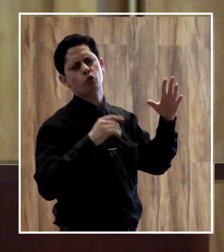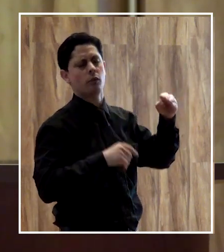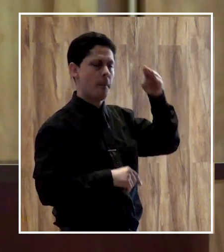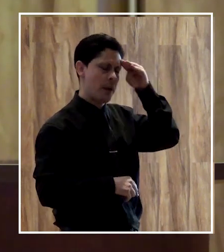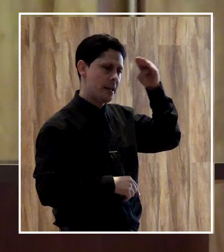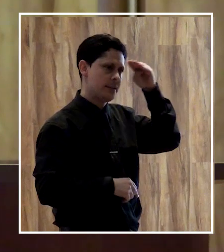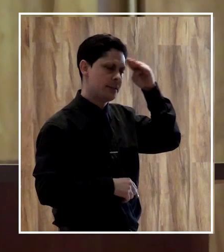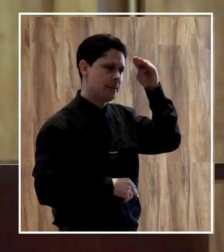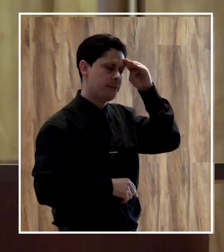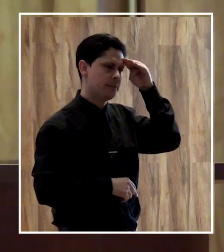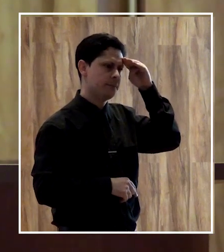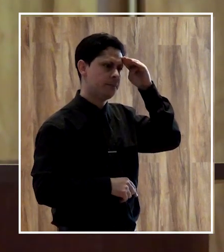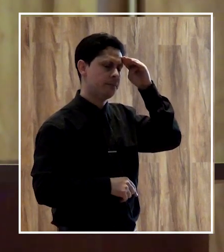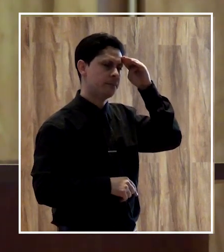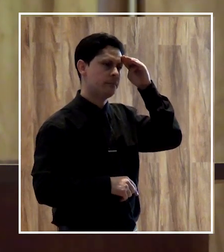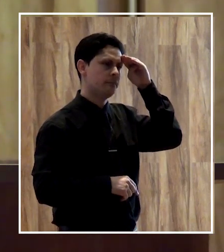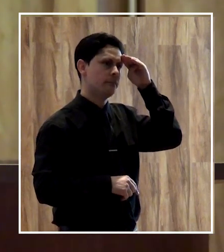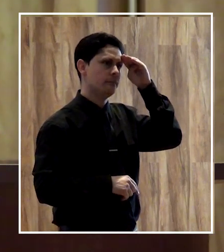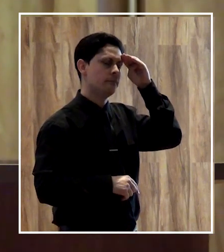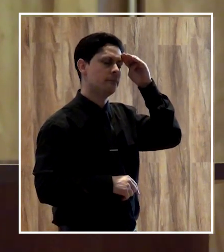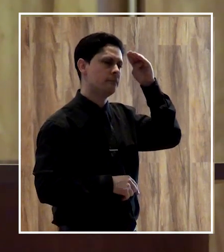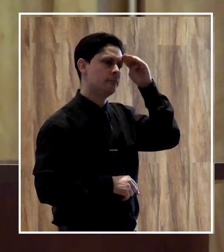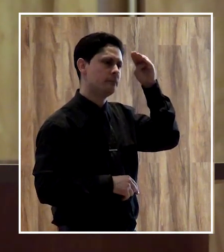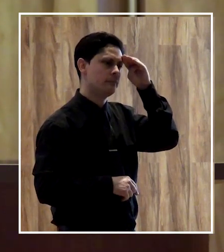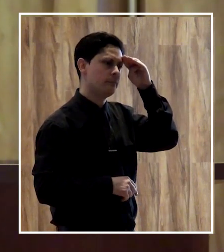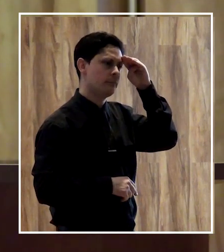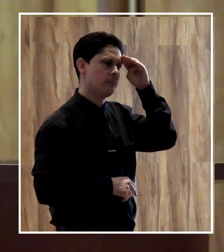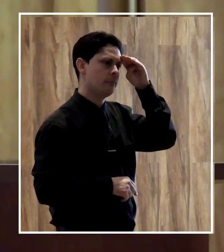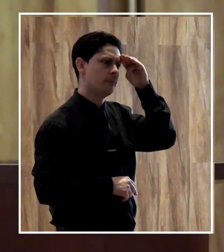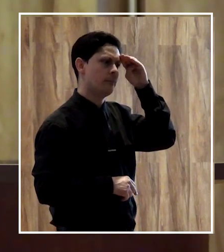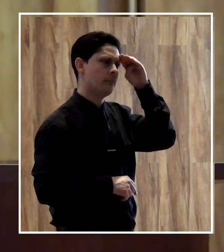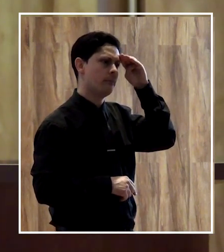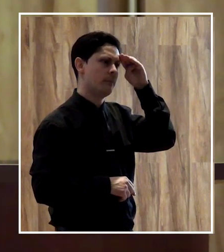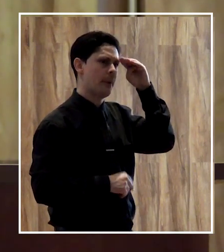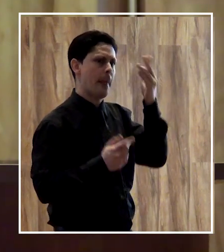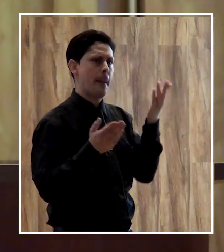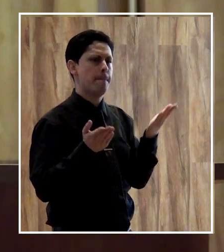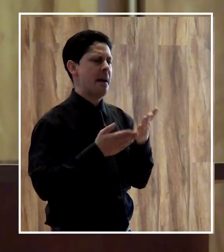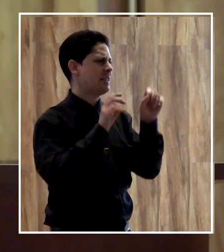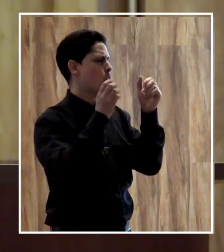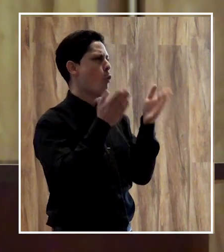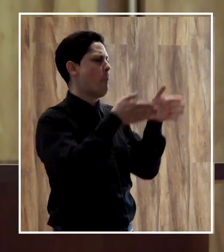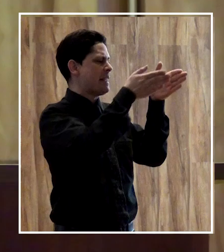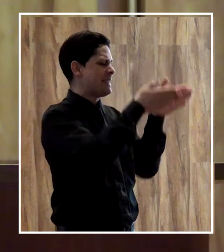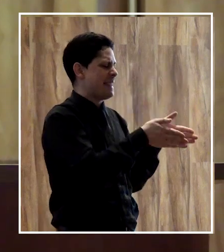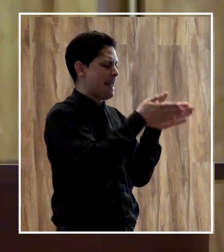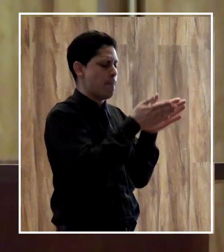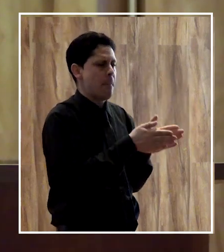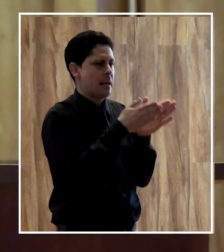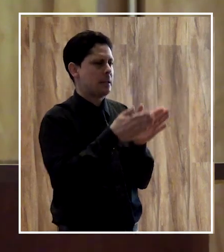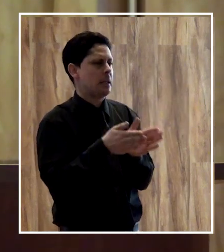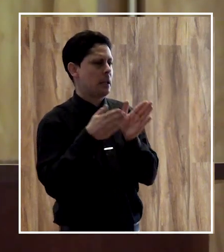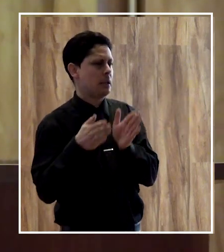más experiencia y una formación más sistemática, más